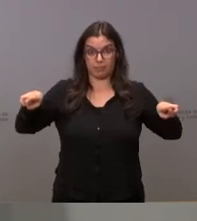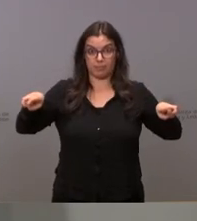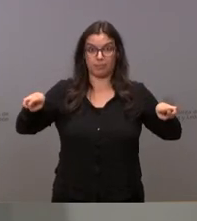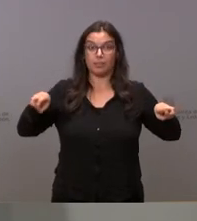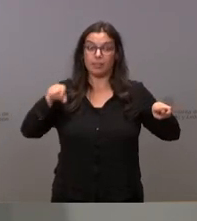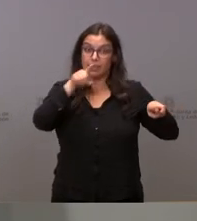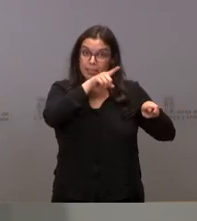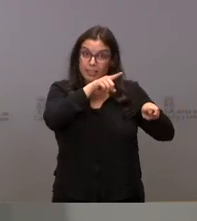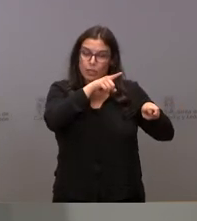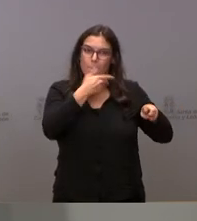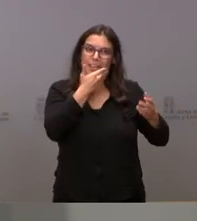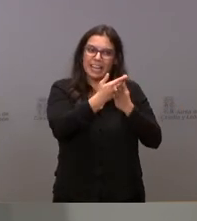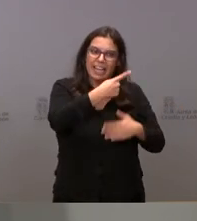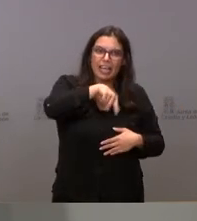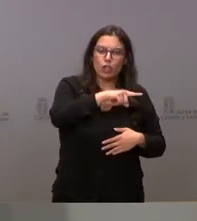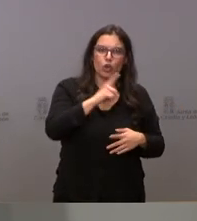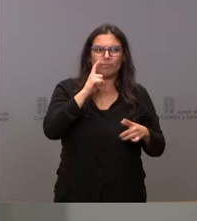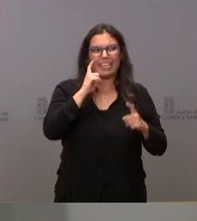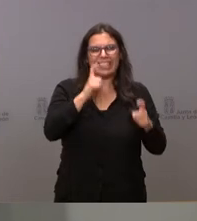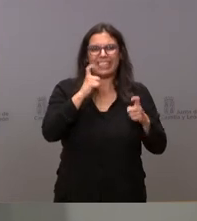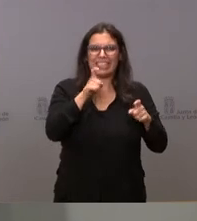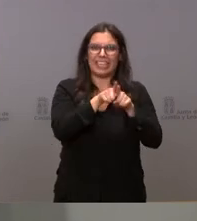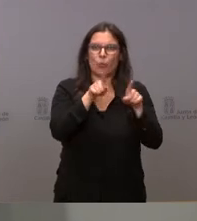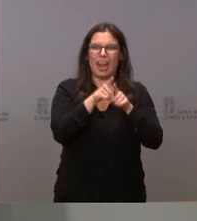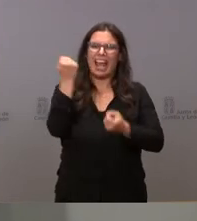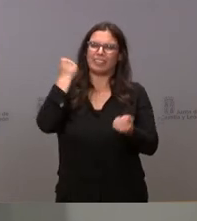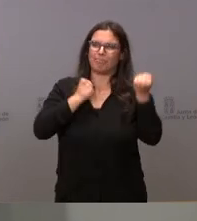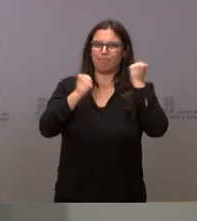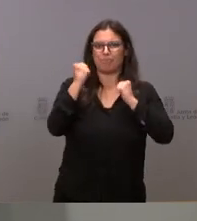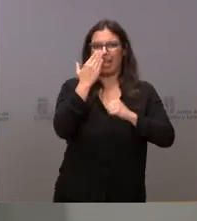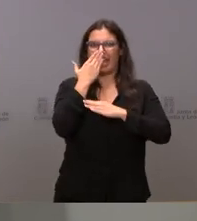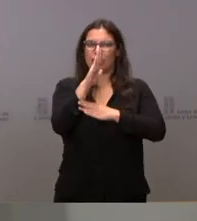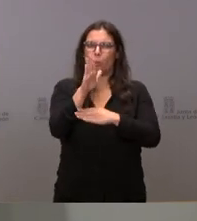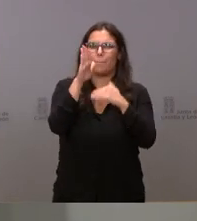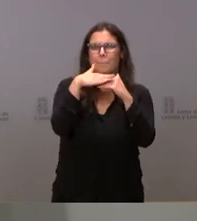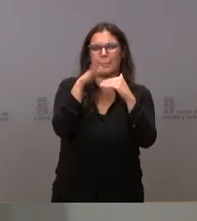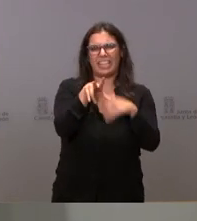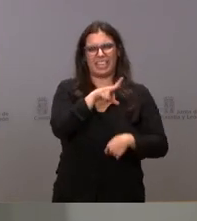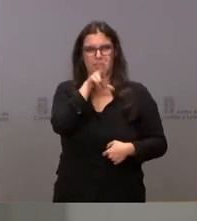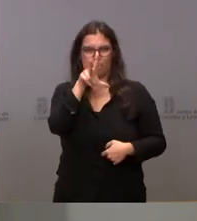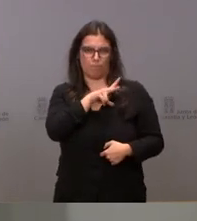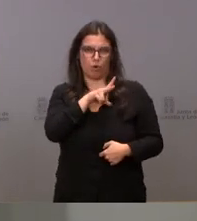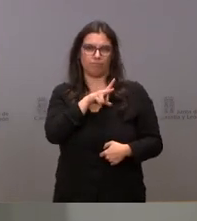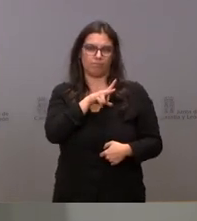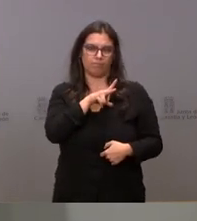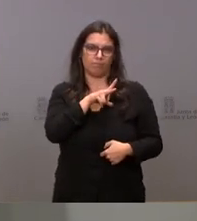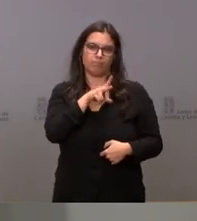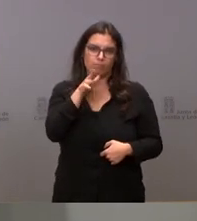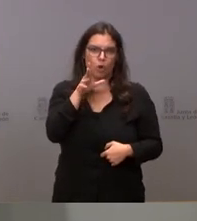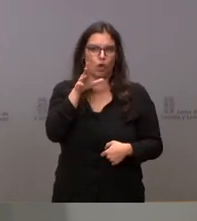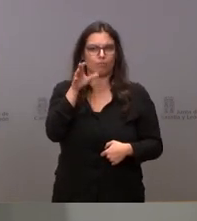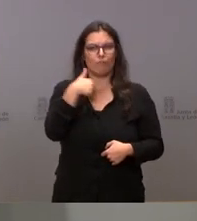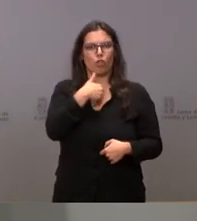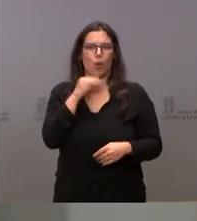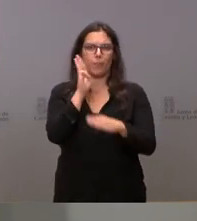es que procuren mantener el decoro, el mínimo decoro que se exige a un procurador,